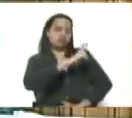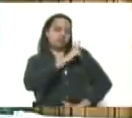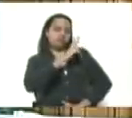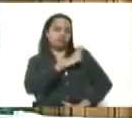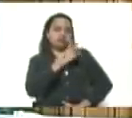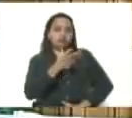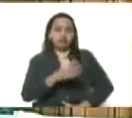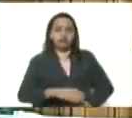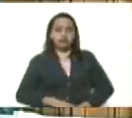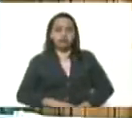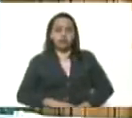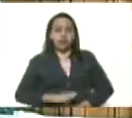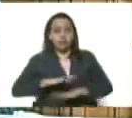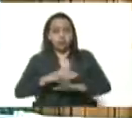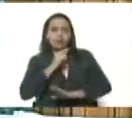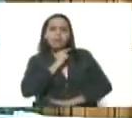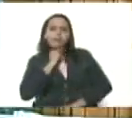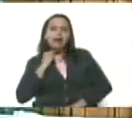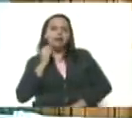porque el padre Numa